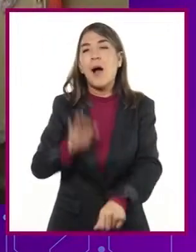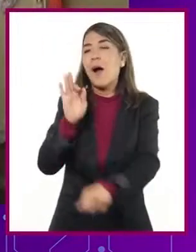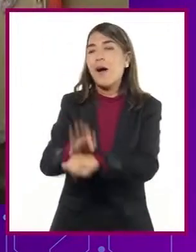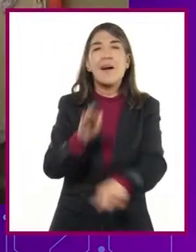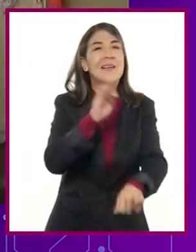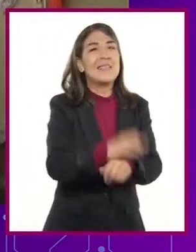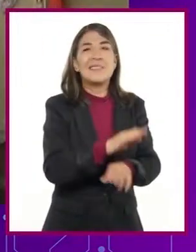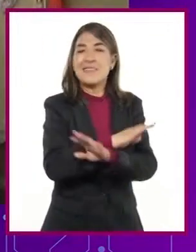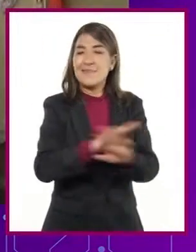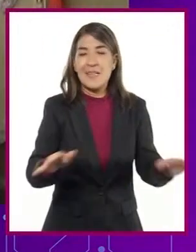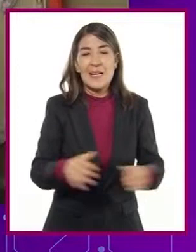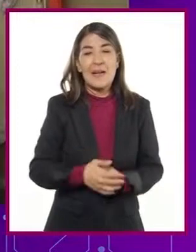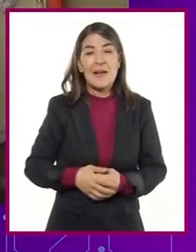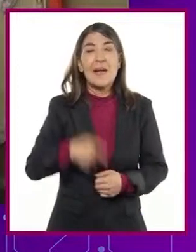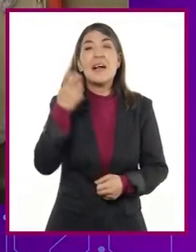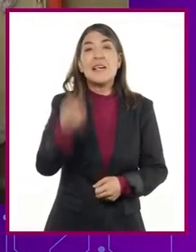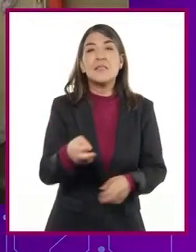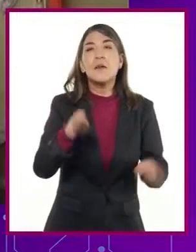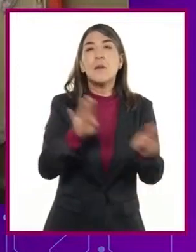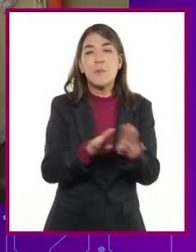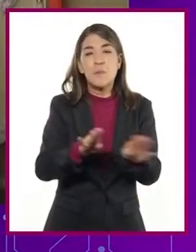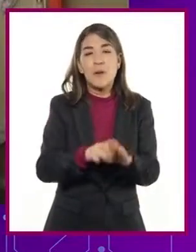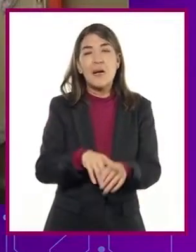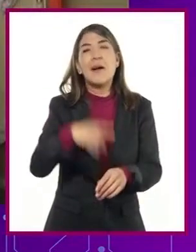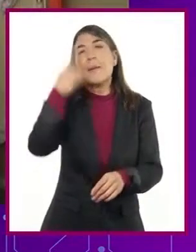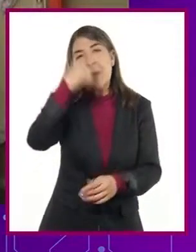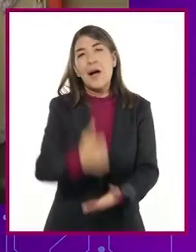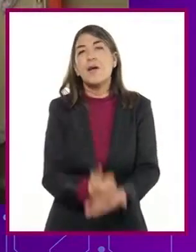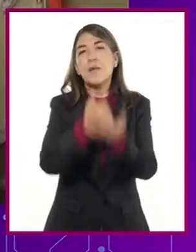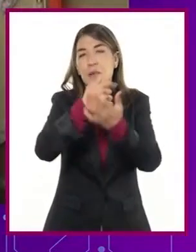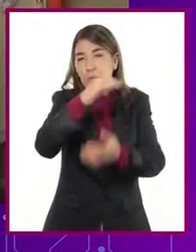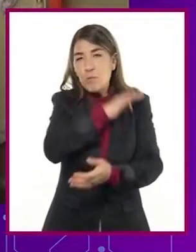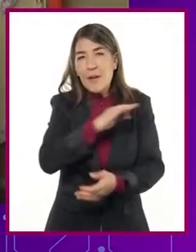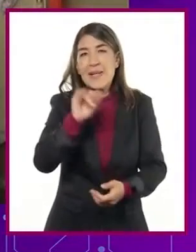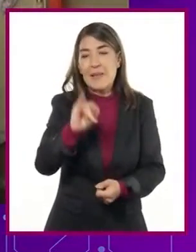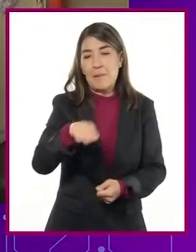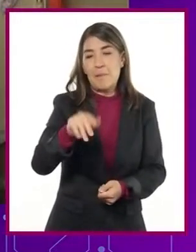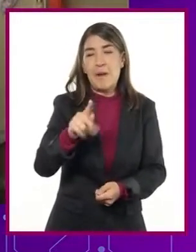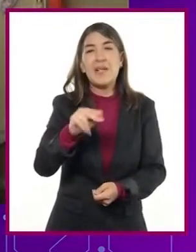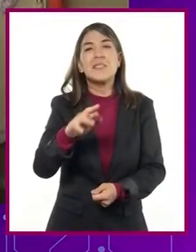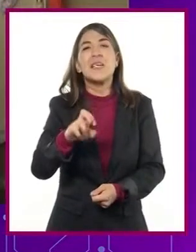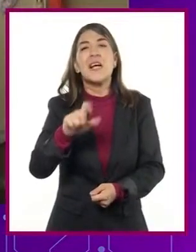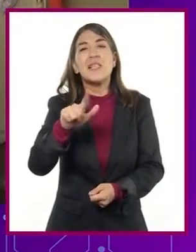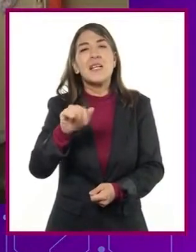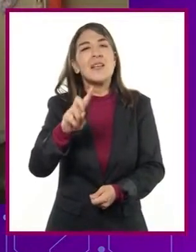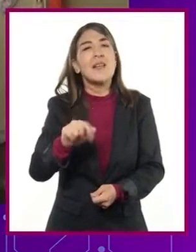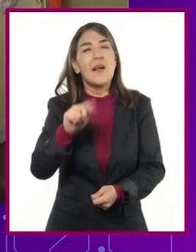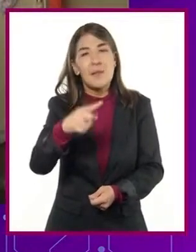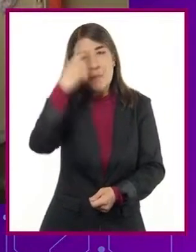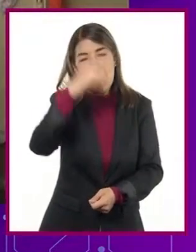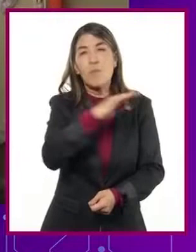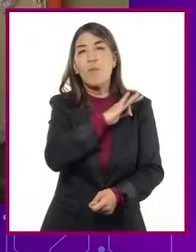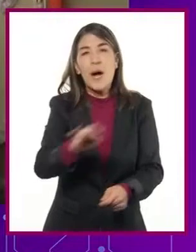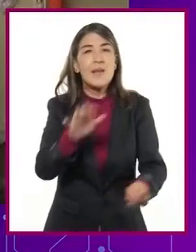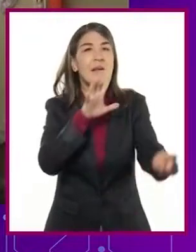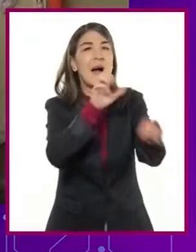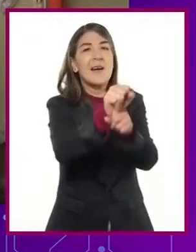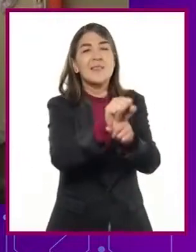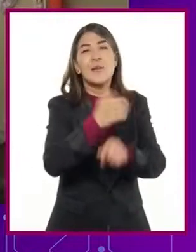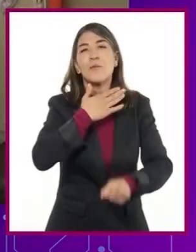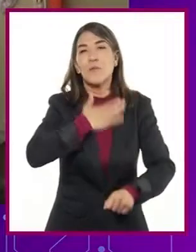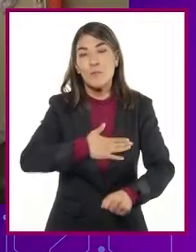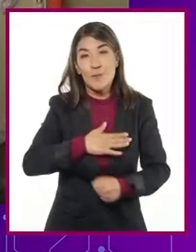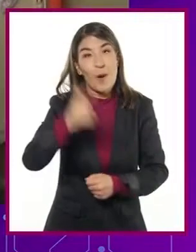porque finalmente la imparcialidad es lo que nos ayuda a tratar de ser justos, alcanzar la justicia.